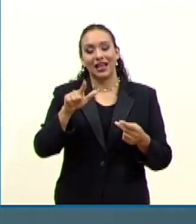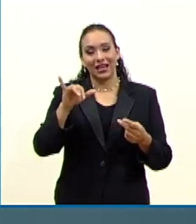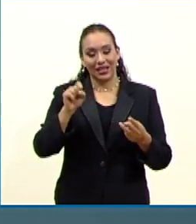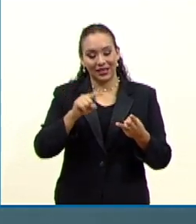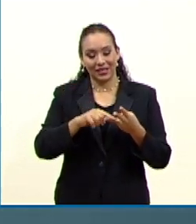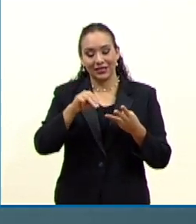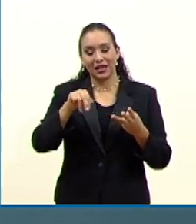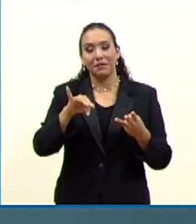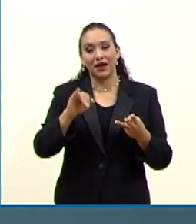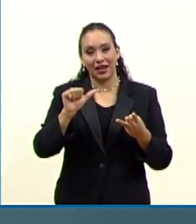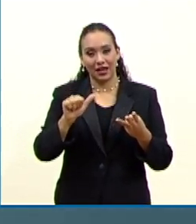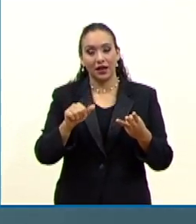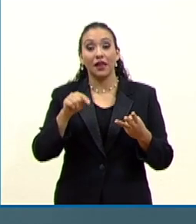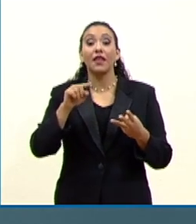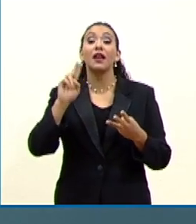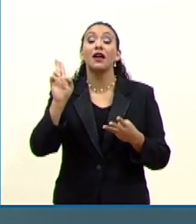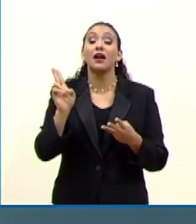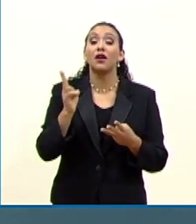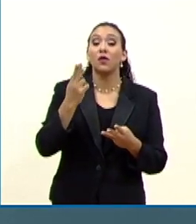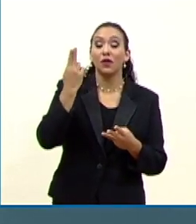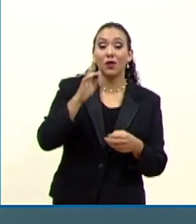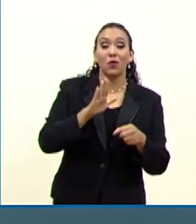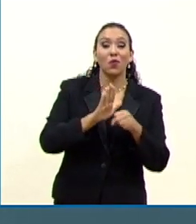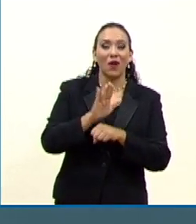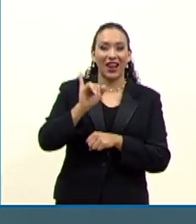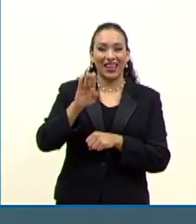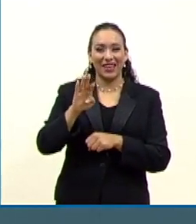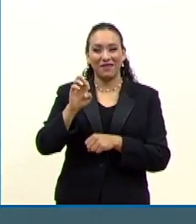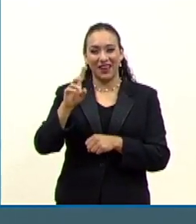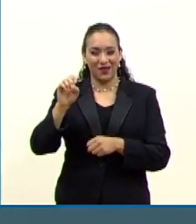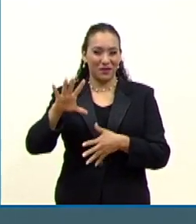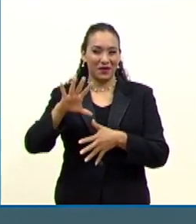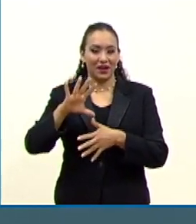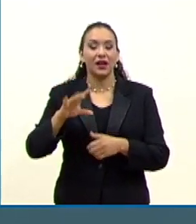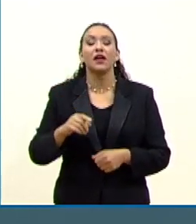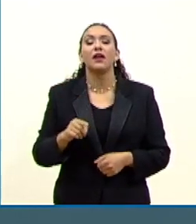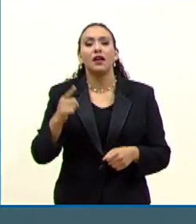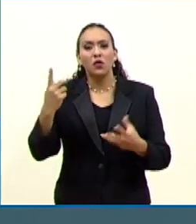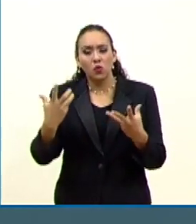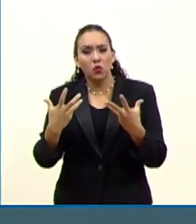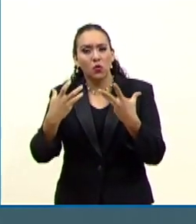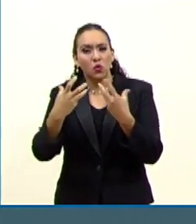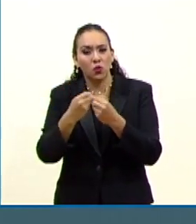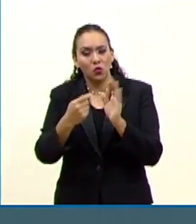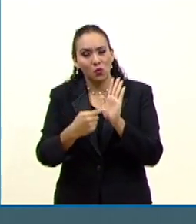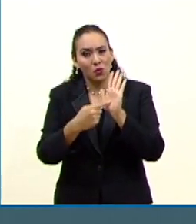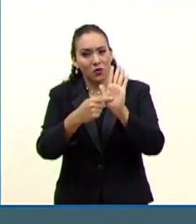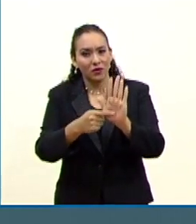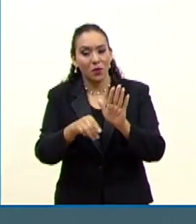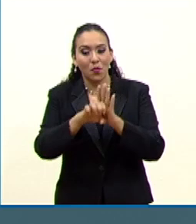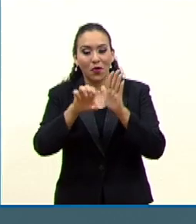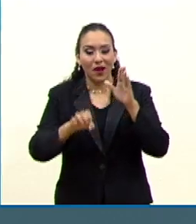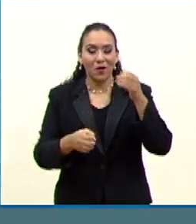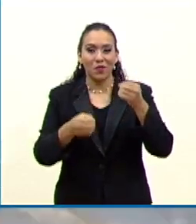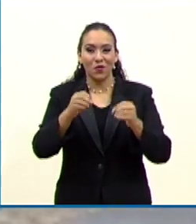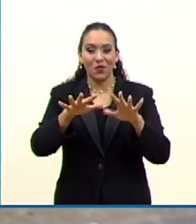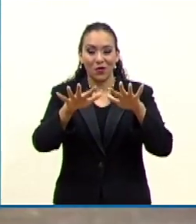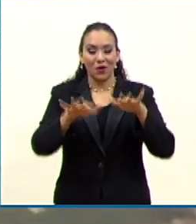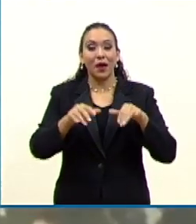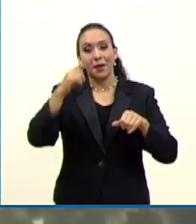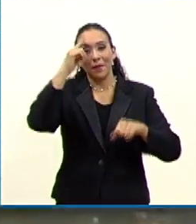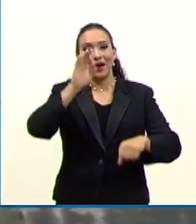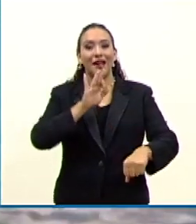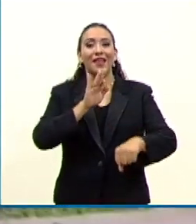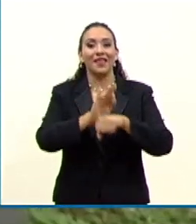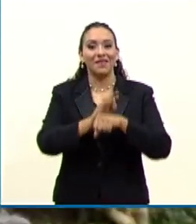Bacal Sheinberg, de la Universidad Iberoamericana, quienes presentaron en conjunto el rol de un tribunal constitucional en la defensa